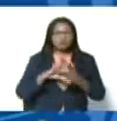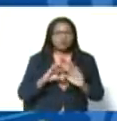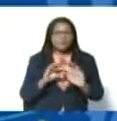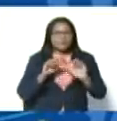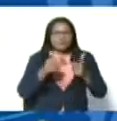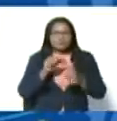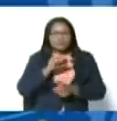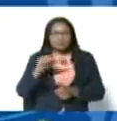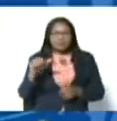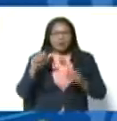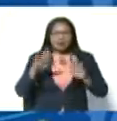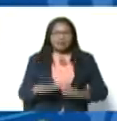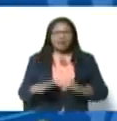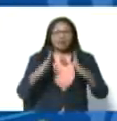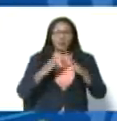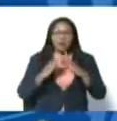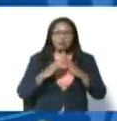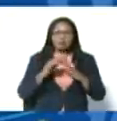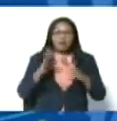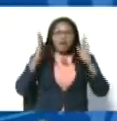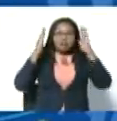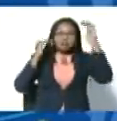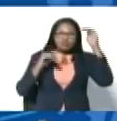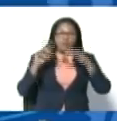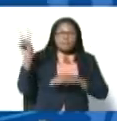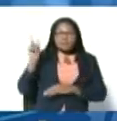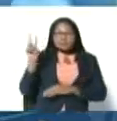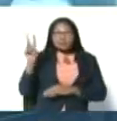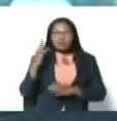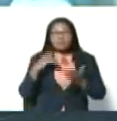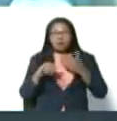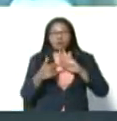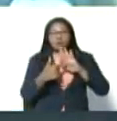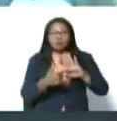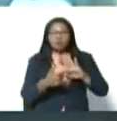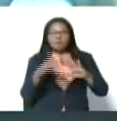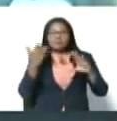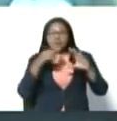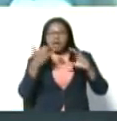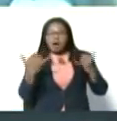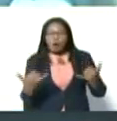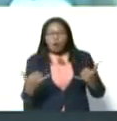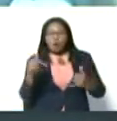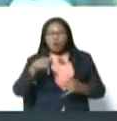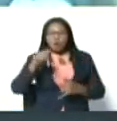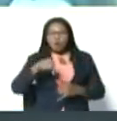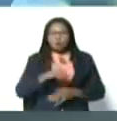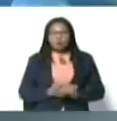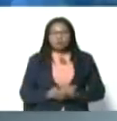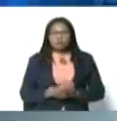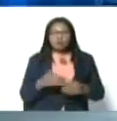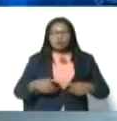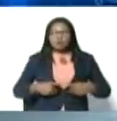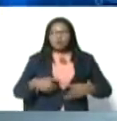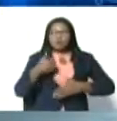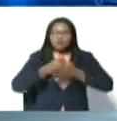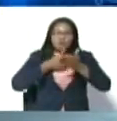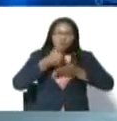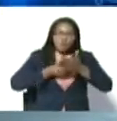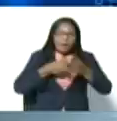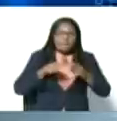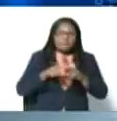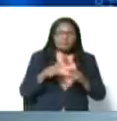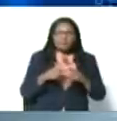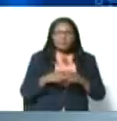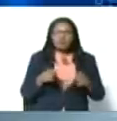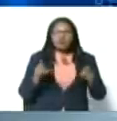semana de cuarentena radical. Atención, Venezuela. Vamos a mandar un mensaje hoy para reforzar todo este mensaje por